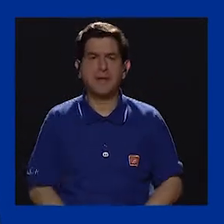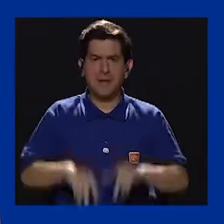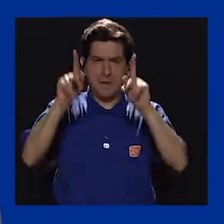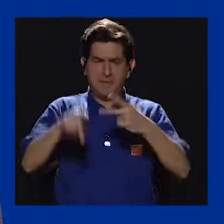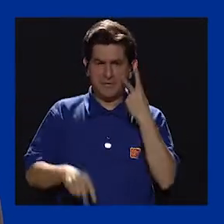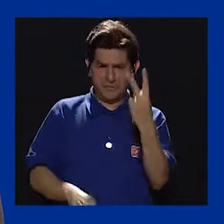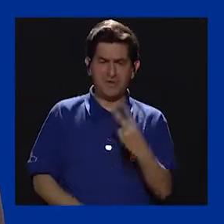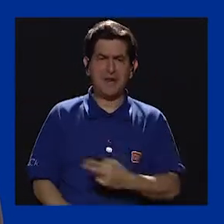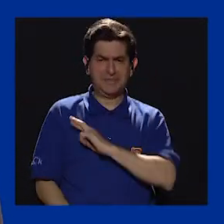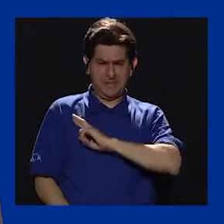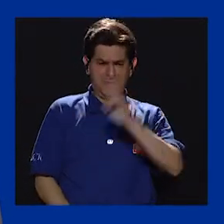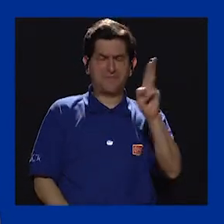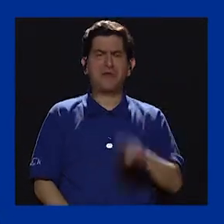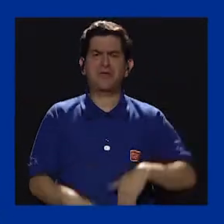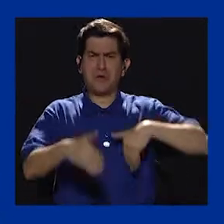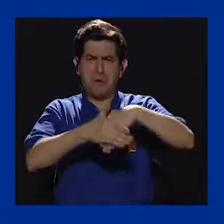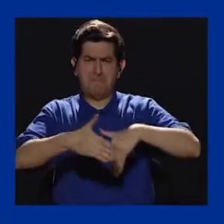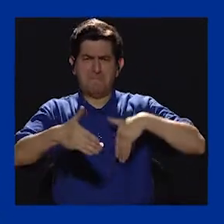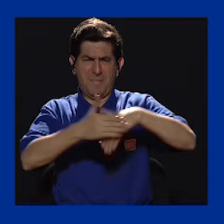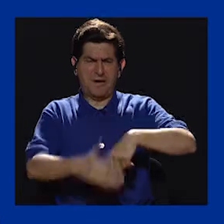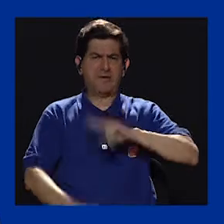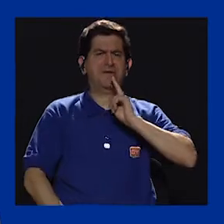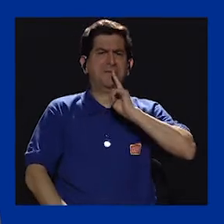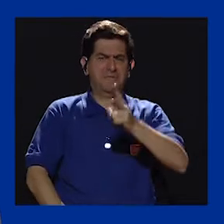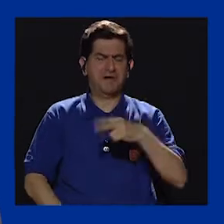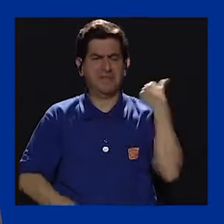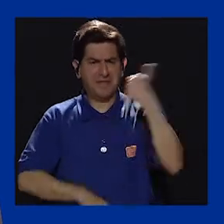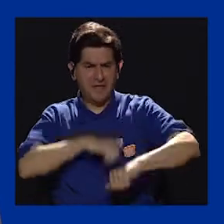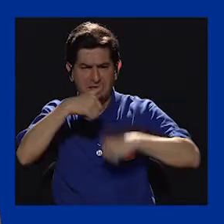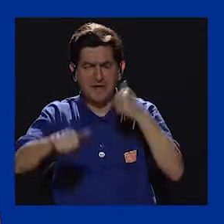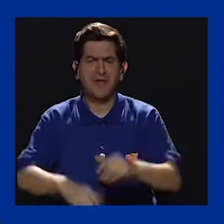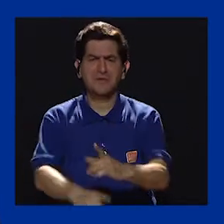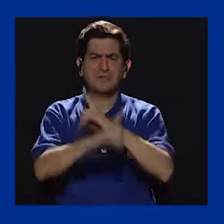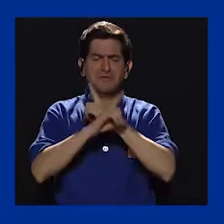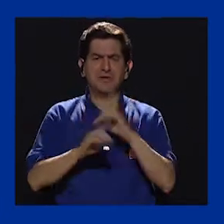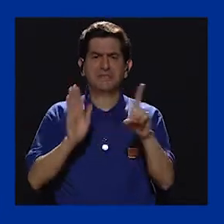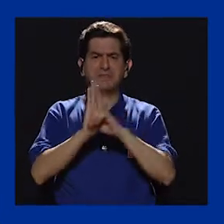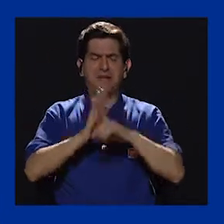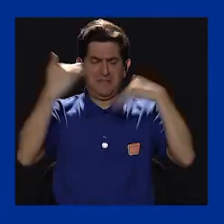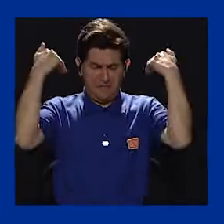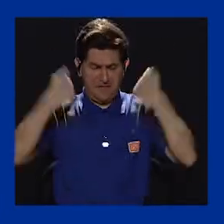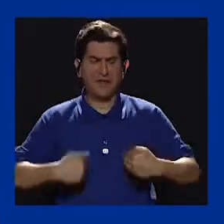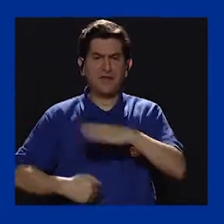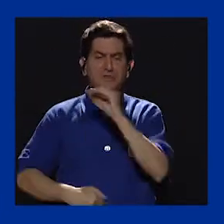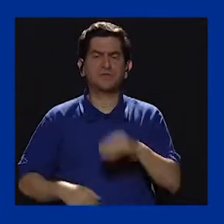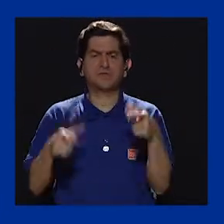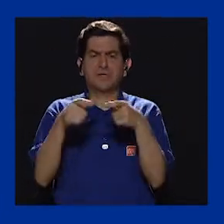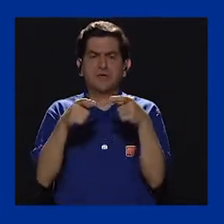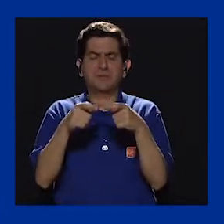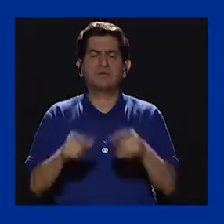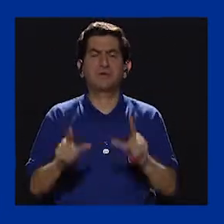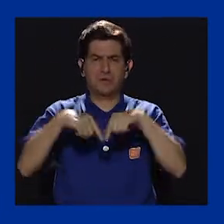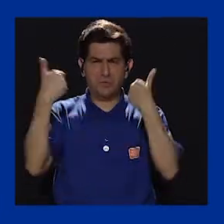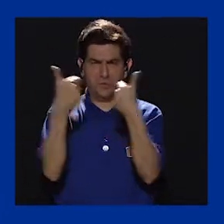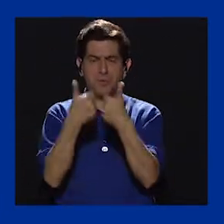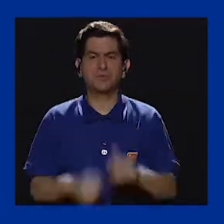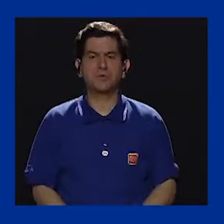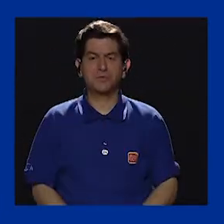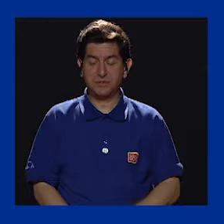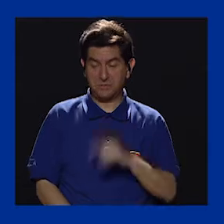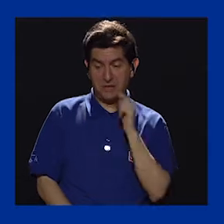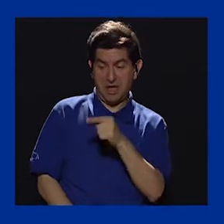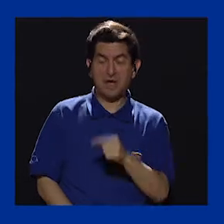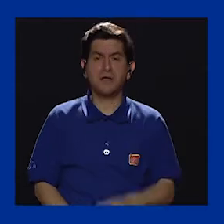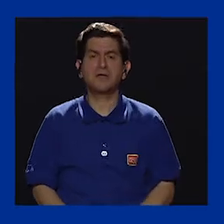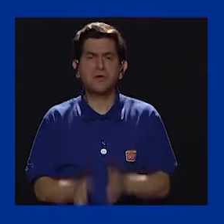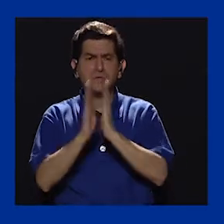en la religión un obstáculo real en la lucha por la defensa de los derechos humanos y de las minorías. Los unos abogan